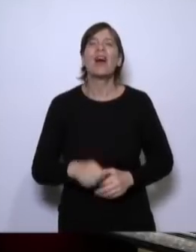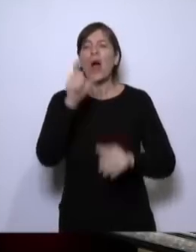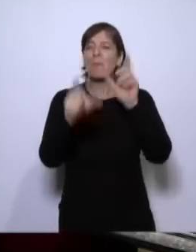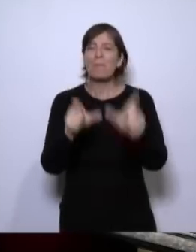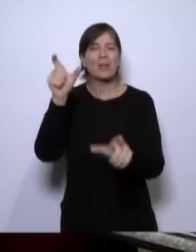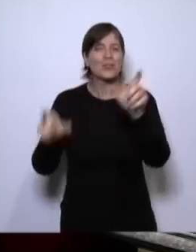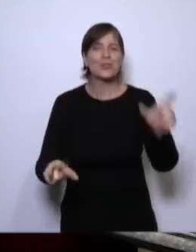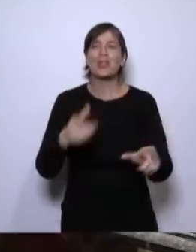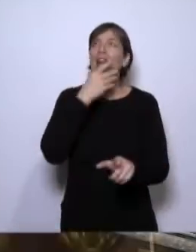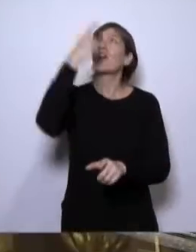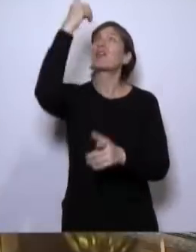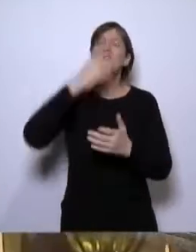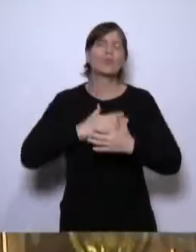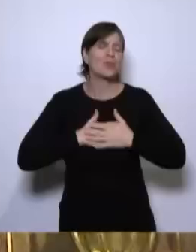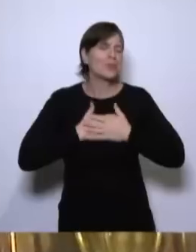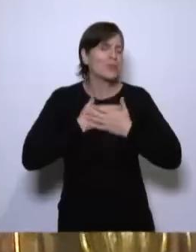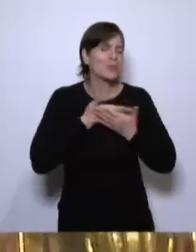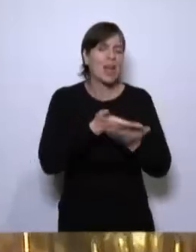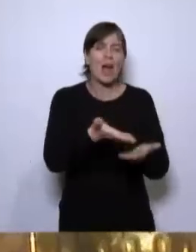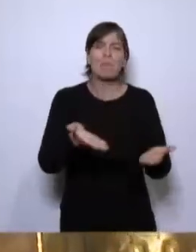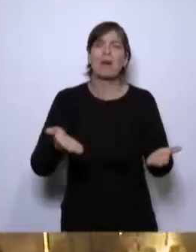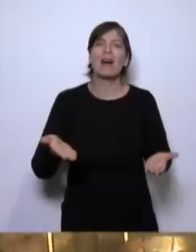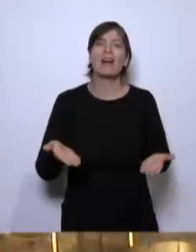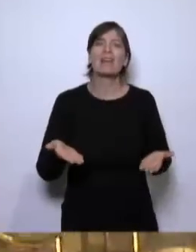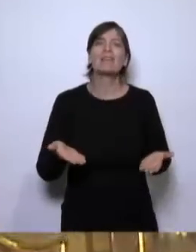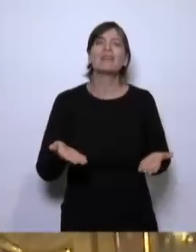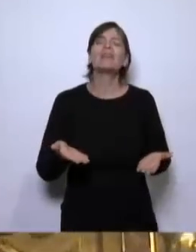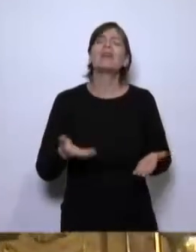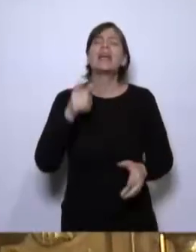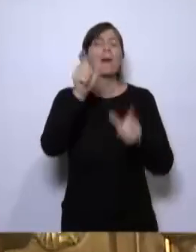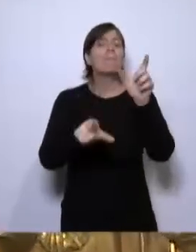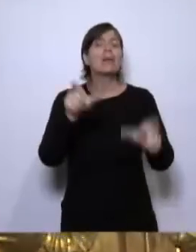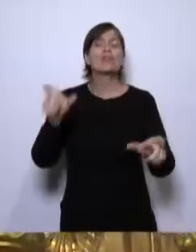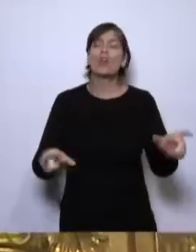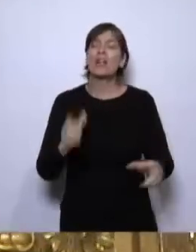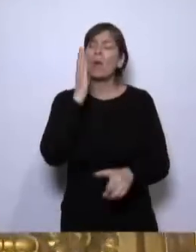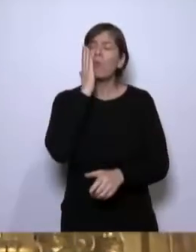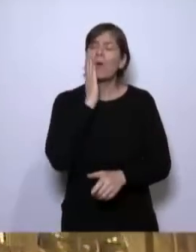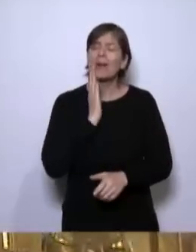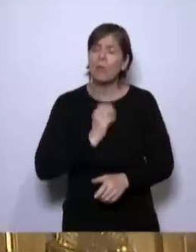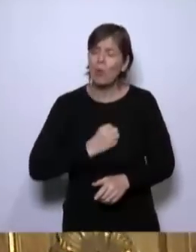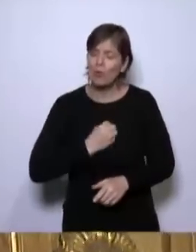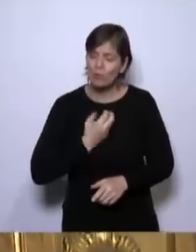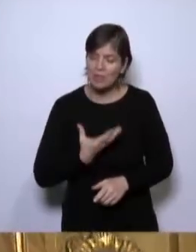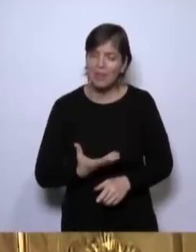paz aquellos que ama el Señor, los de buena